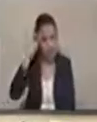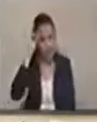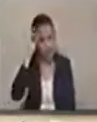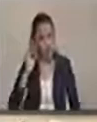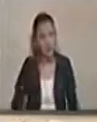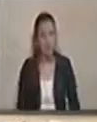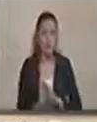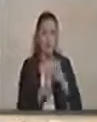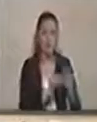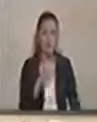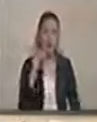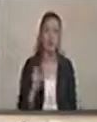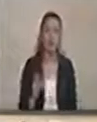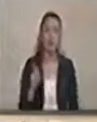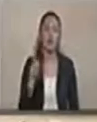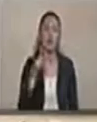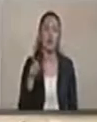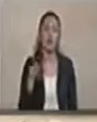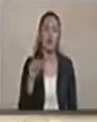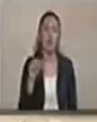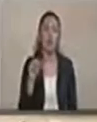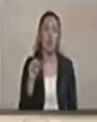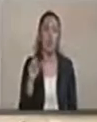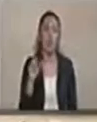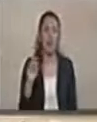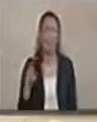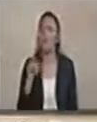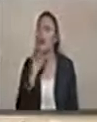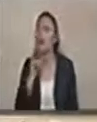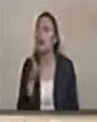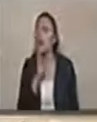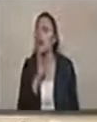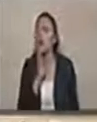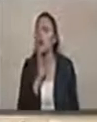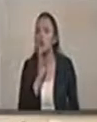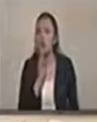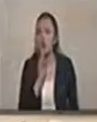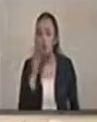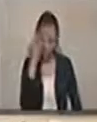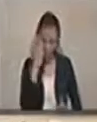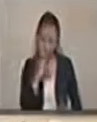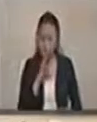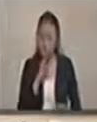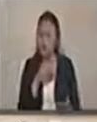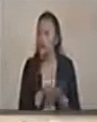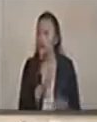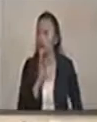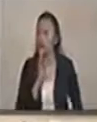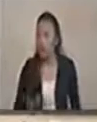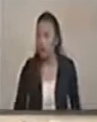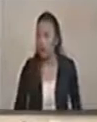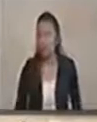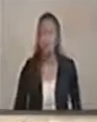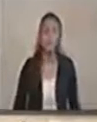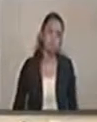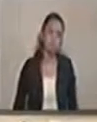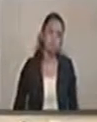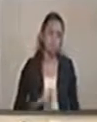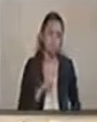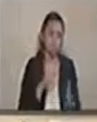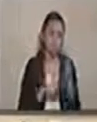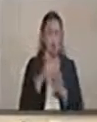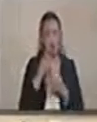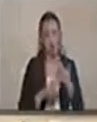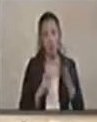Doctor Sabaraín, ¿quién hace los exámenes? ¿Quién los paga? Puede que este sea un proyecto que va a generar